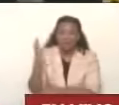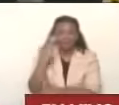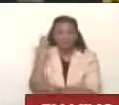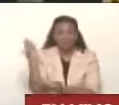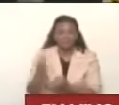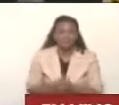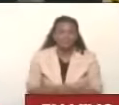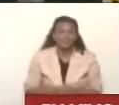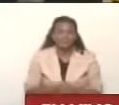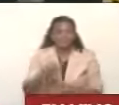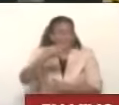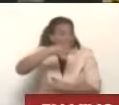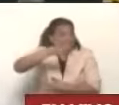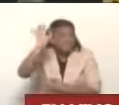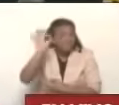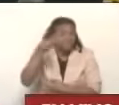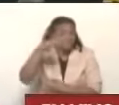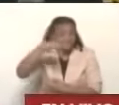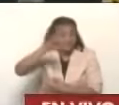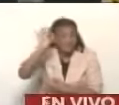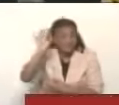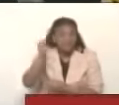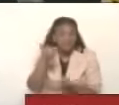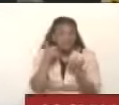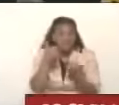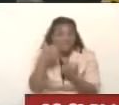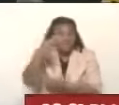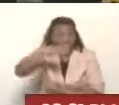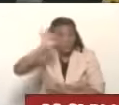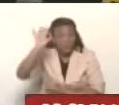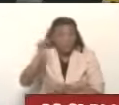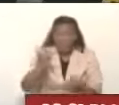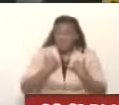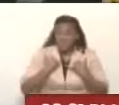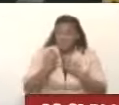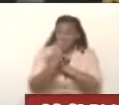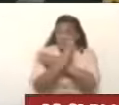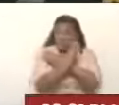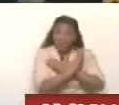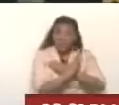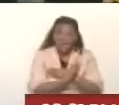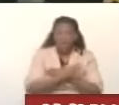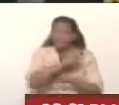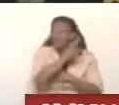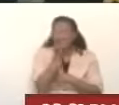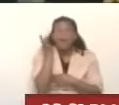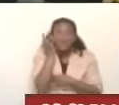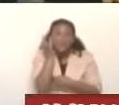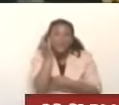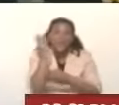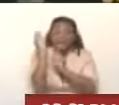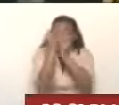Excelente. Este salón de autocuidado